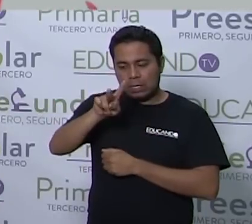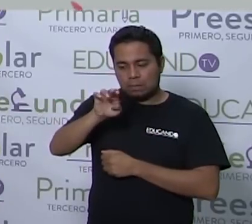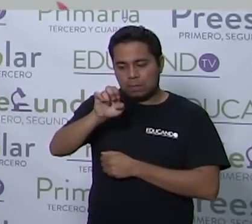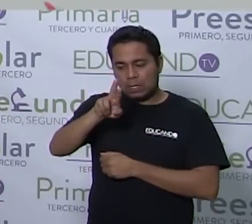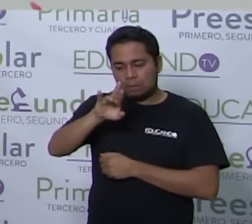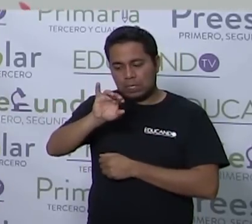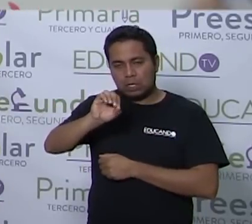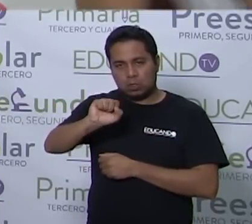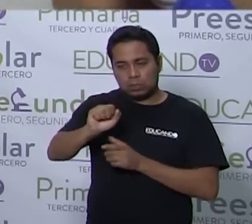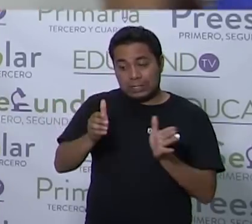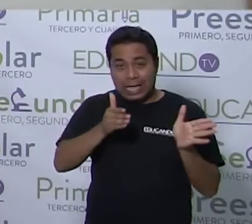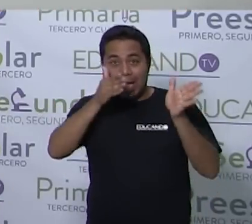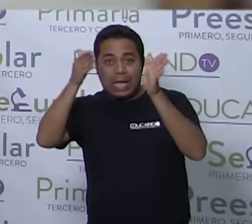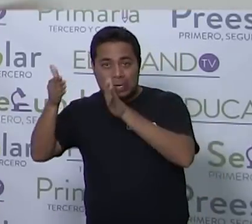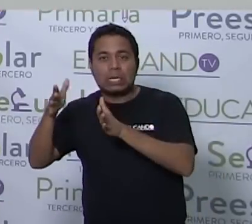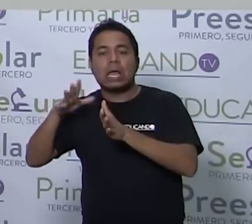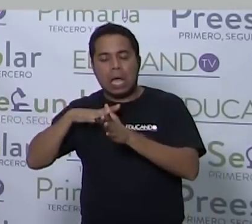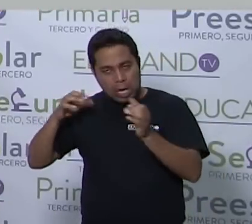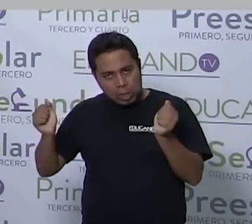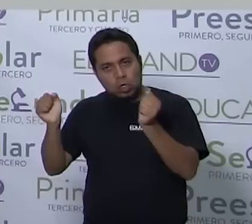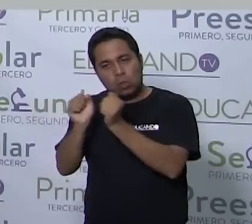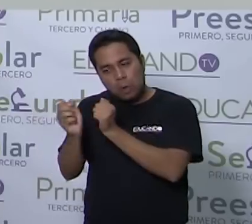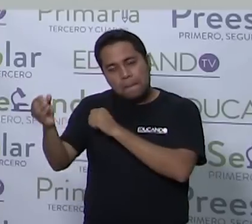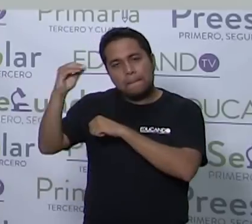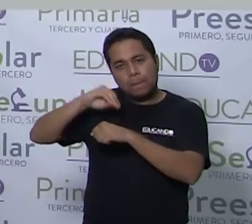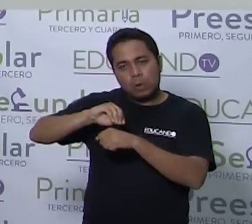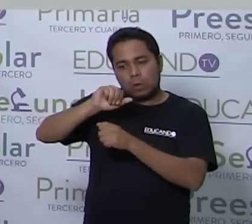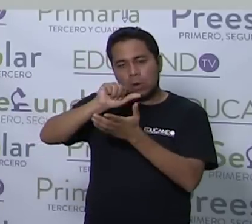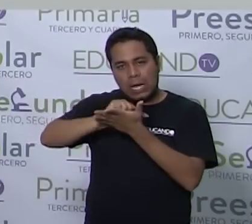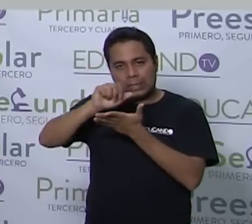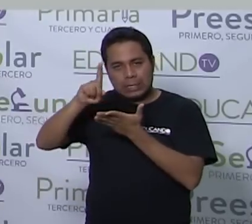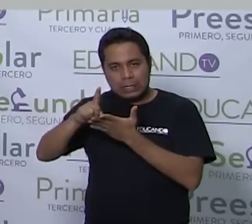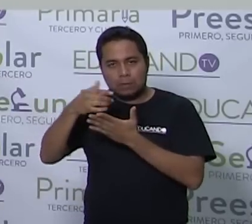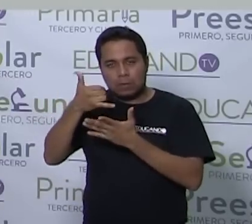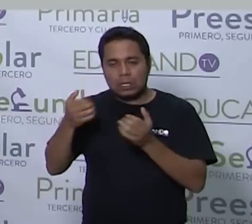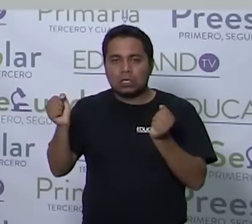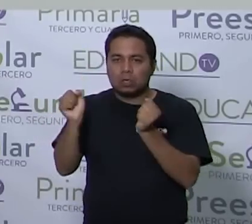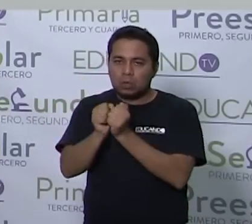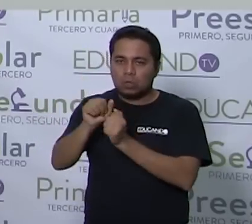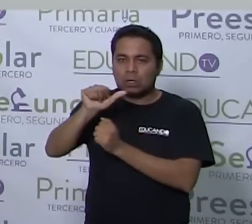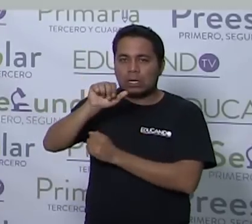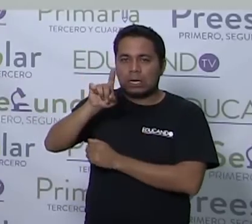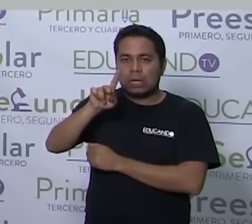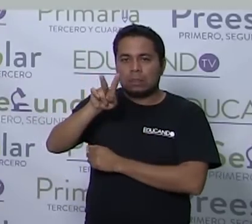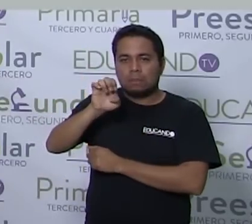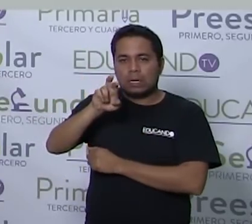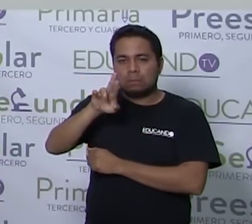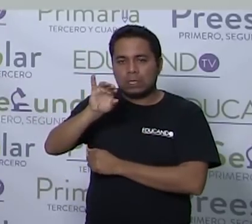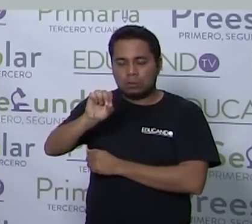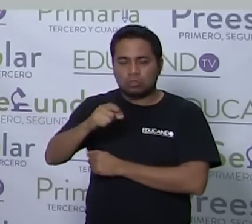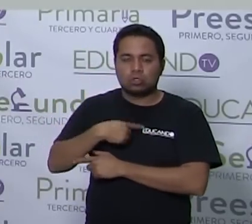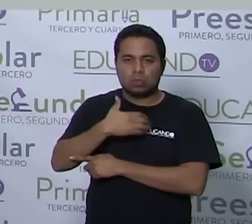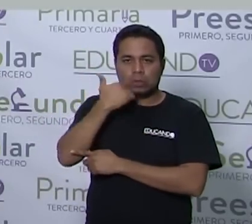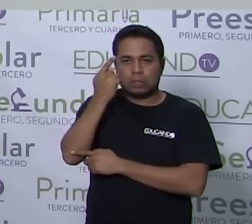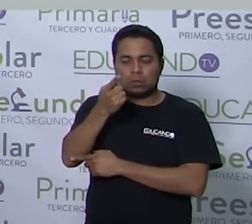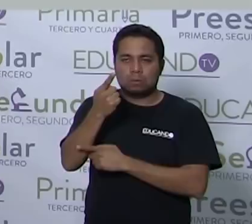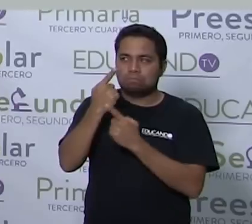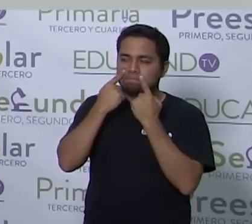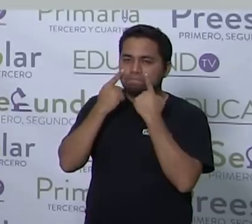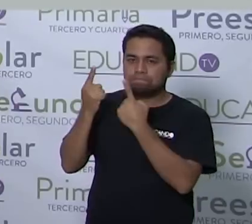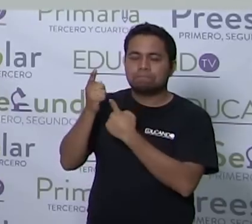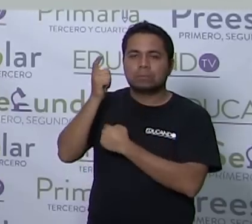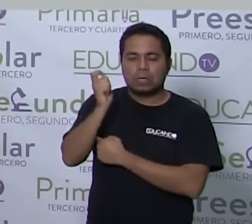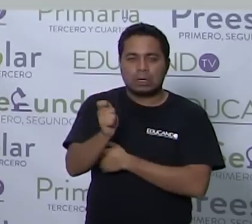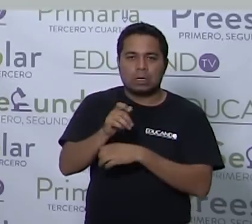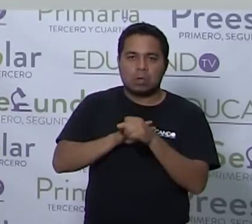aquí vamos a escribir con adjetivos y con adverbios. Quiero que observen claramente cuáles